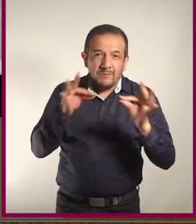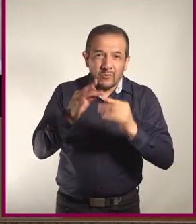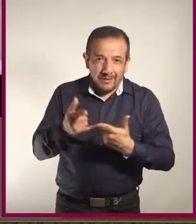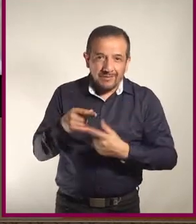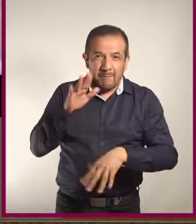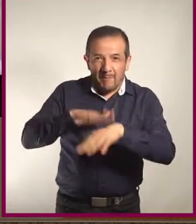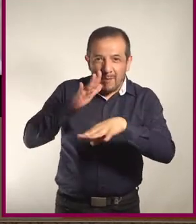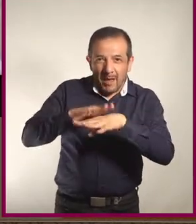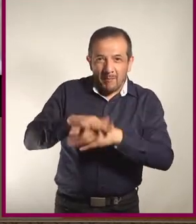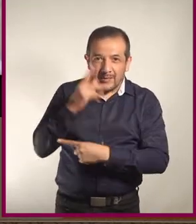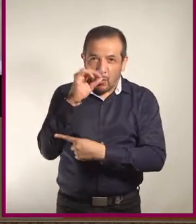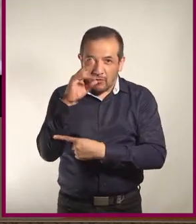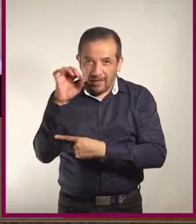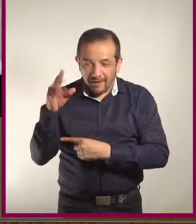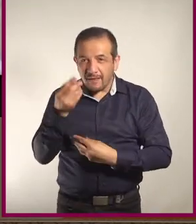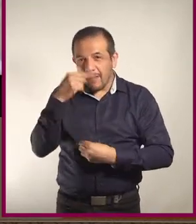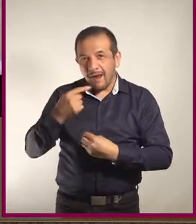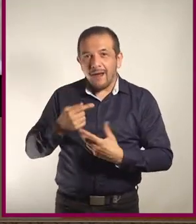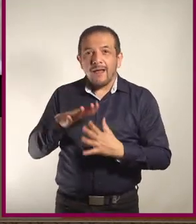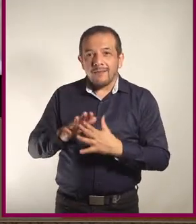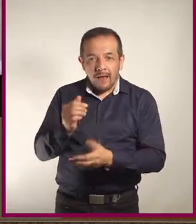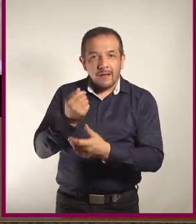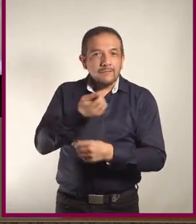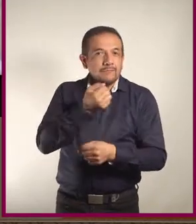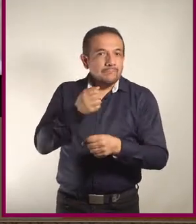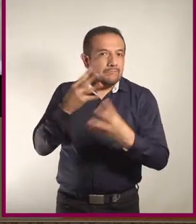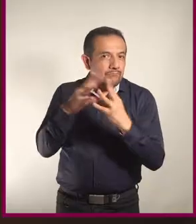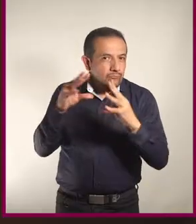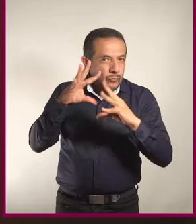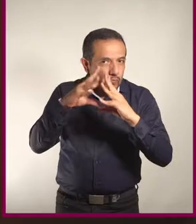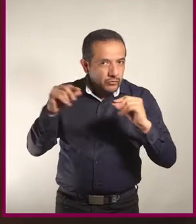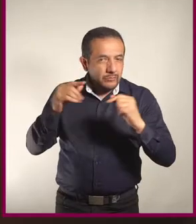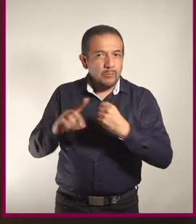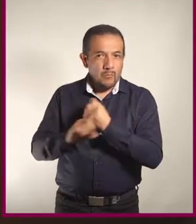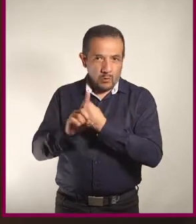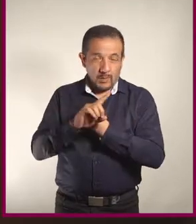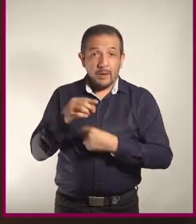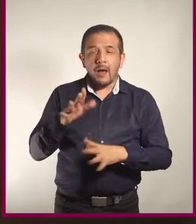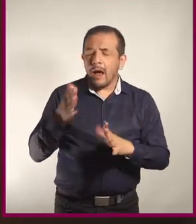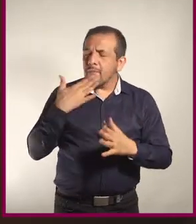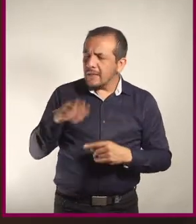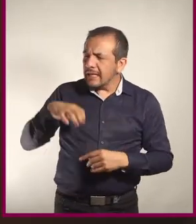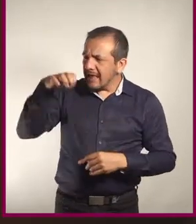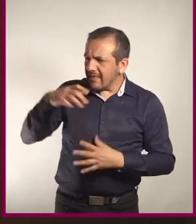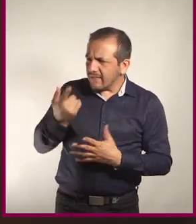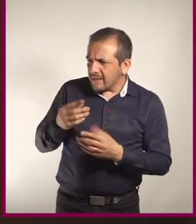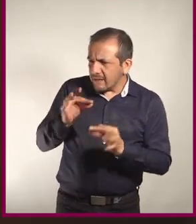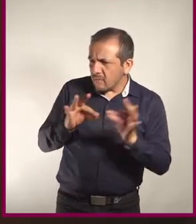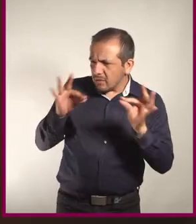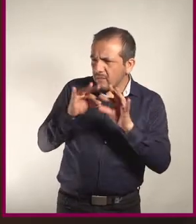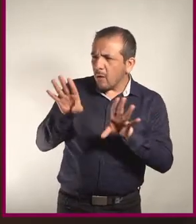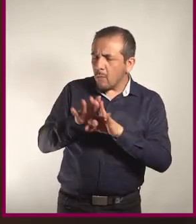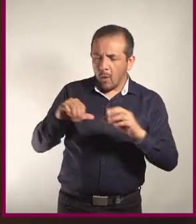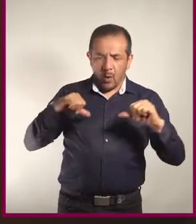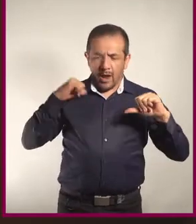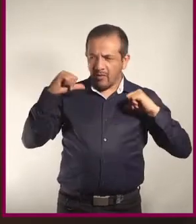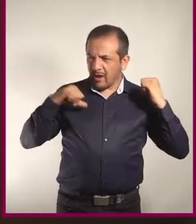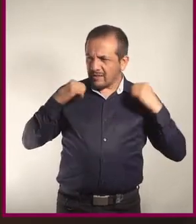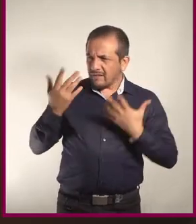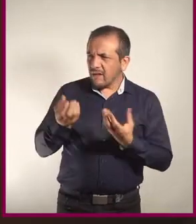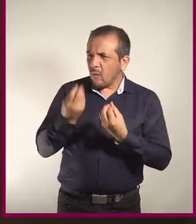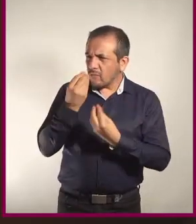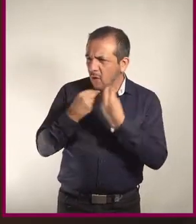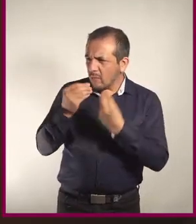más proteínas para poder solventar este problema. Si la edad es tan importante, ¿cuánta proteína necesita consumir un